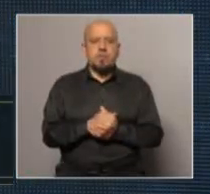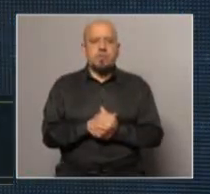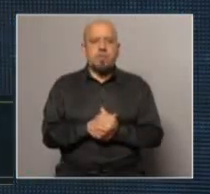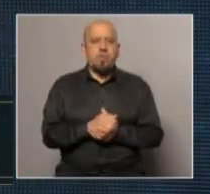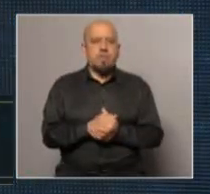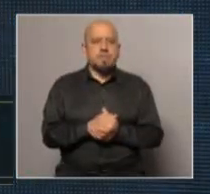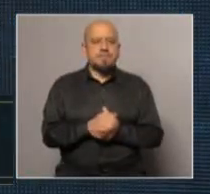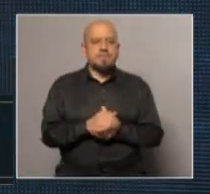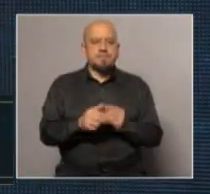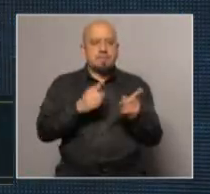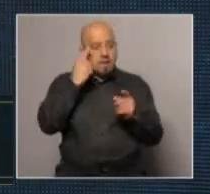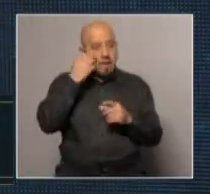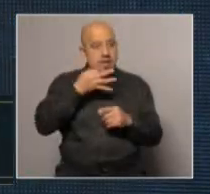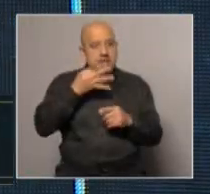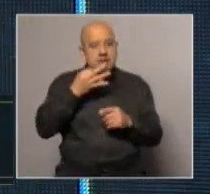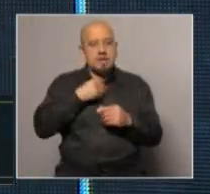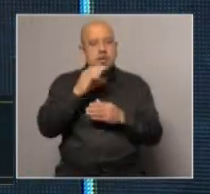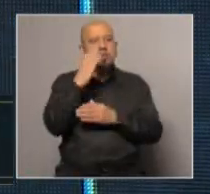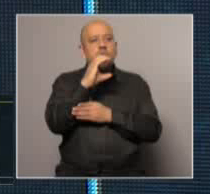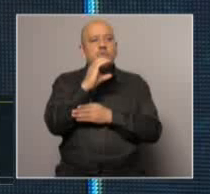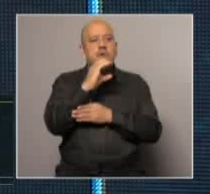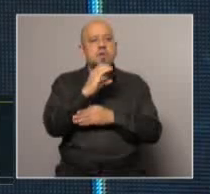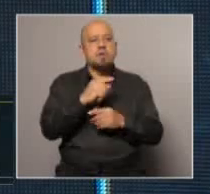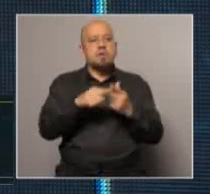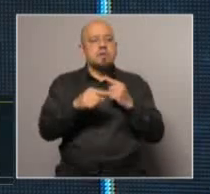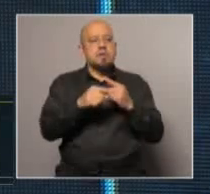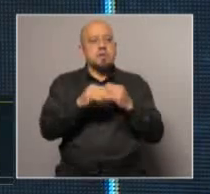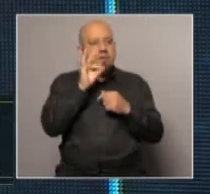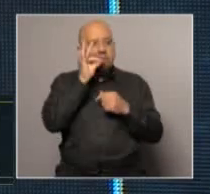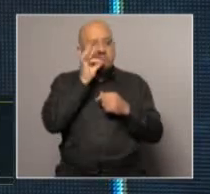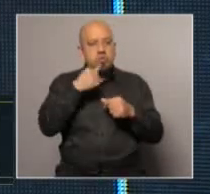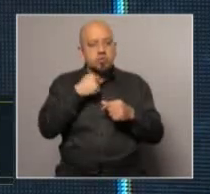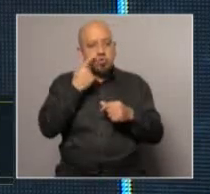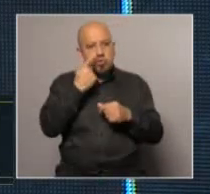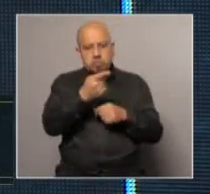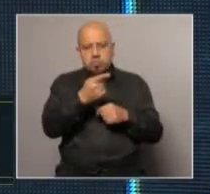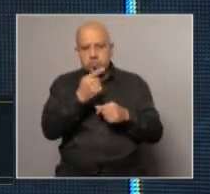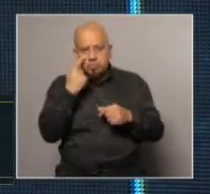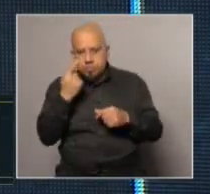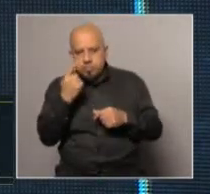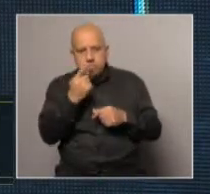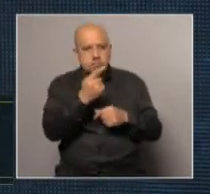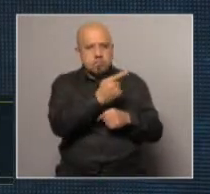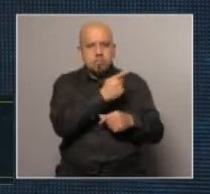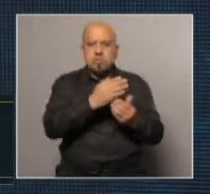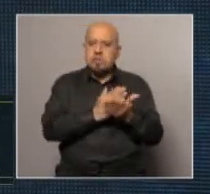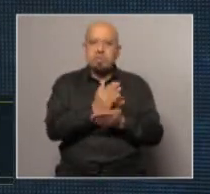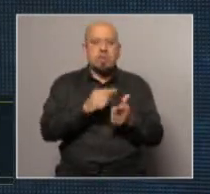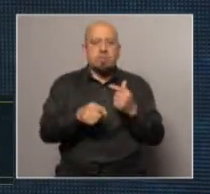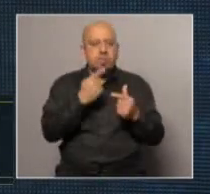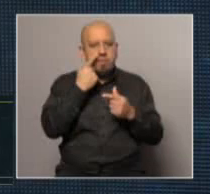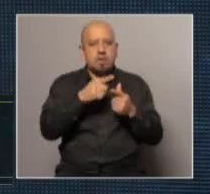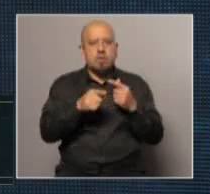En realidad, los clubes canábicos nosotros los fiscalizamos permanentemente desde el Instituto de Regulación y Control del Cannabis,